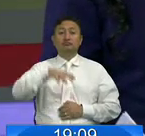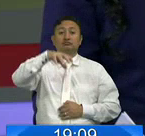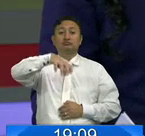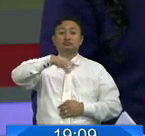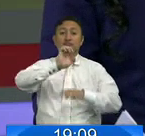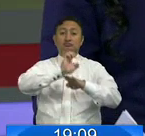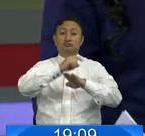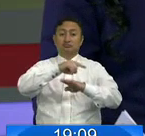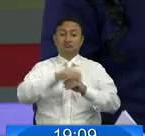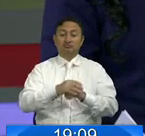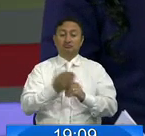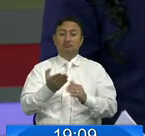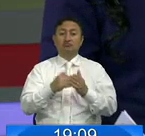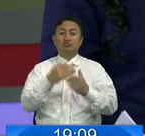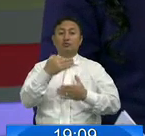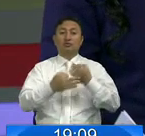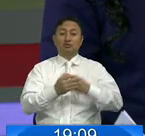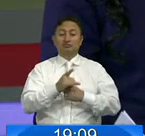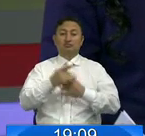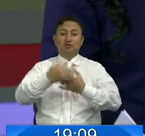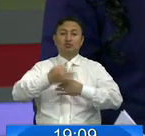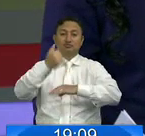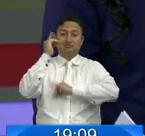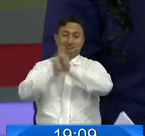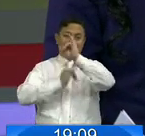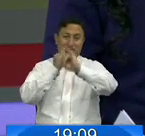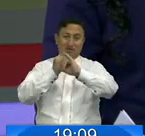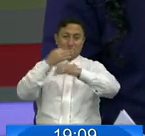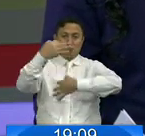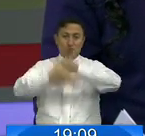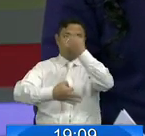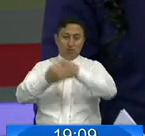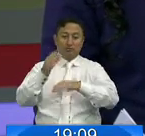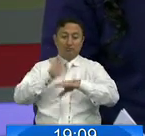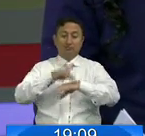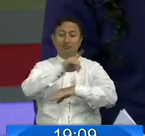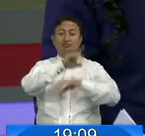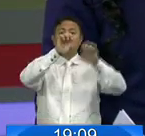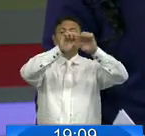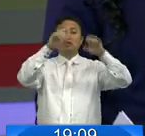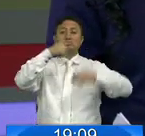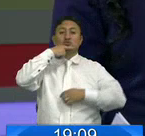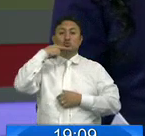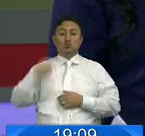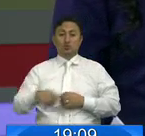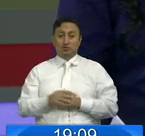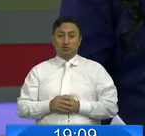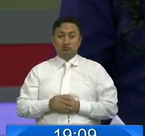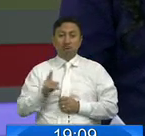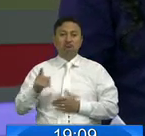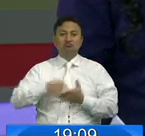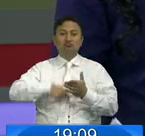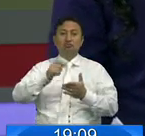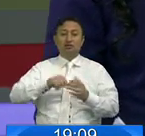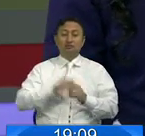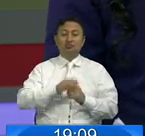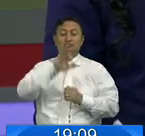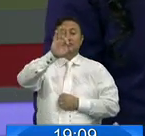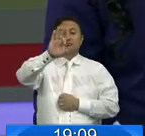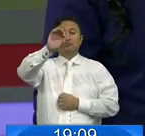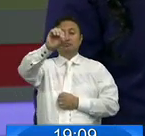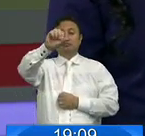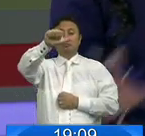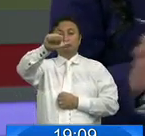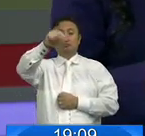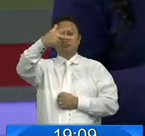ecuatoriano enfrenta un nuevo proceso de arbitraje internacional interpuesto por la empresa rusa Interrao, contratista de Toachi Pilatón.